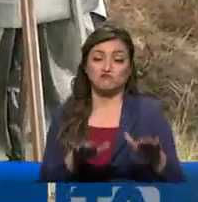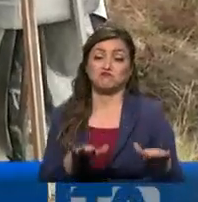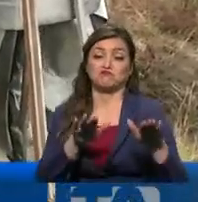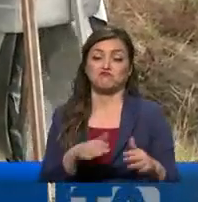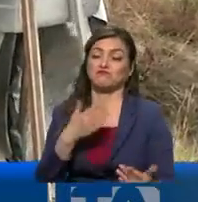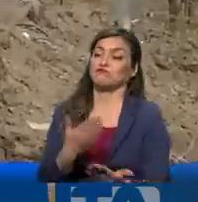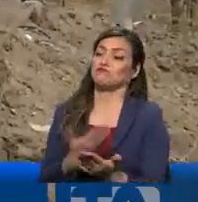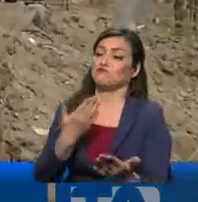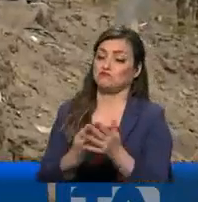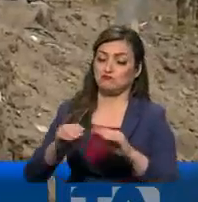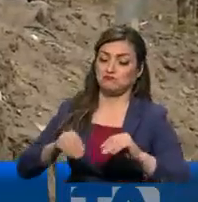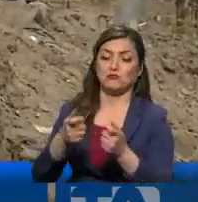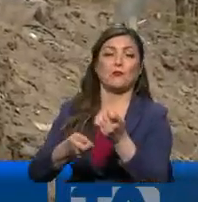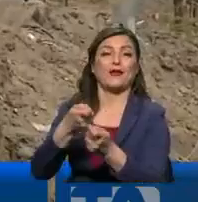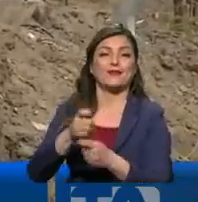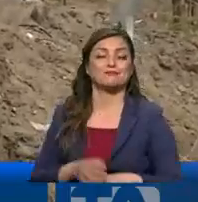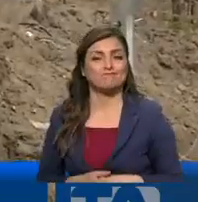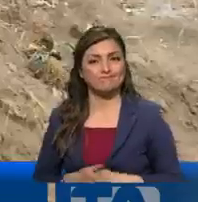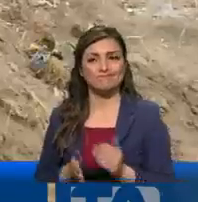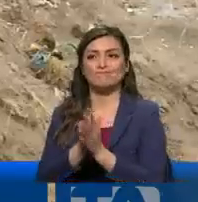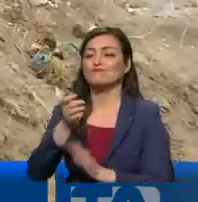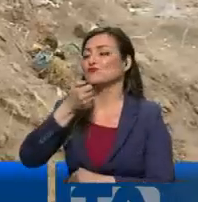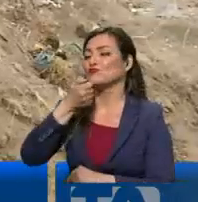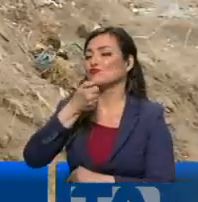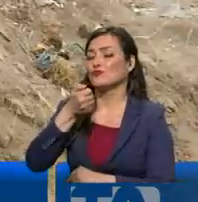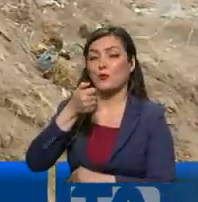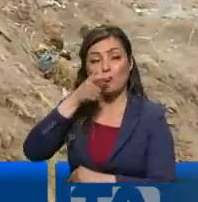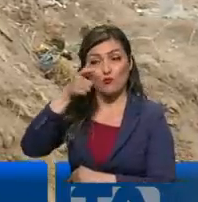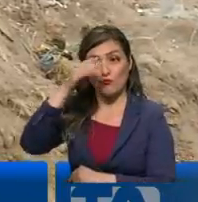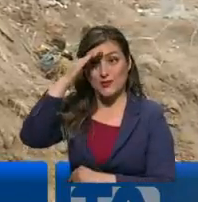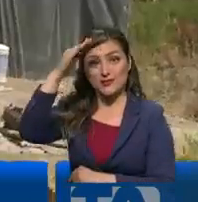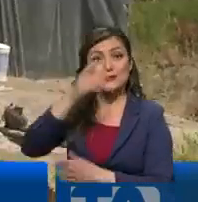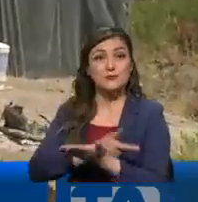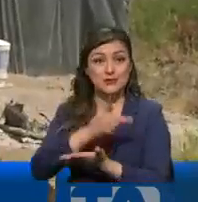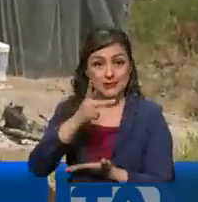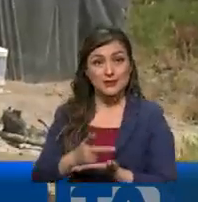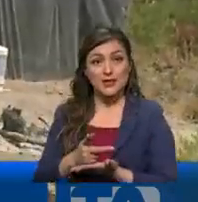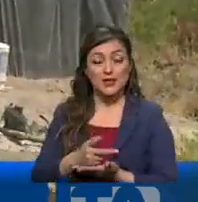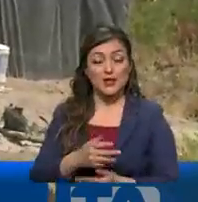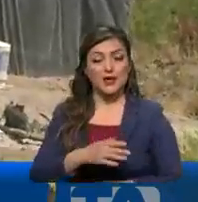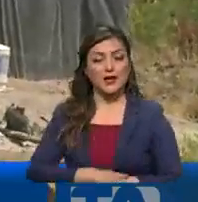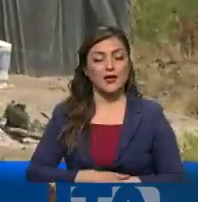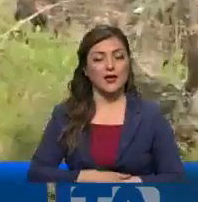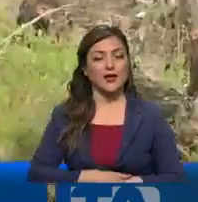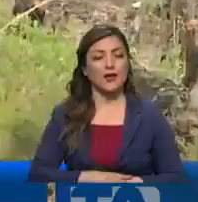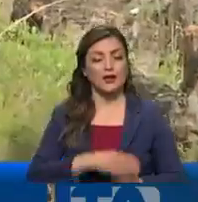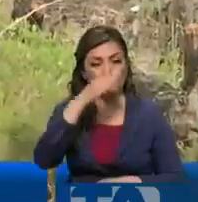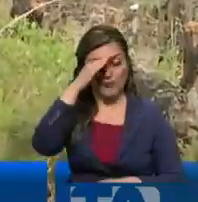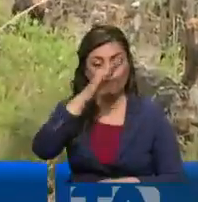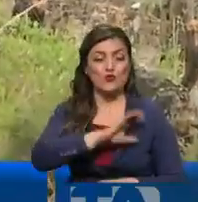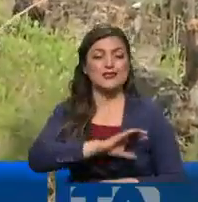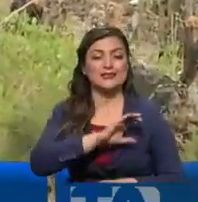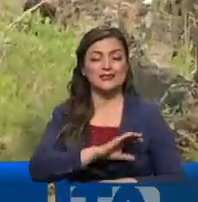que exigen les vendan el terreno. Solicitamos una entrevista a la Intendencia de Policía de Pichincha y a la Agencia Metropolitana de Control